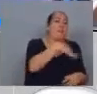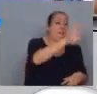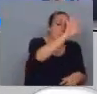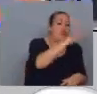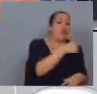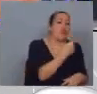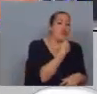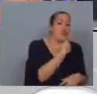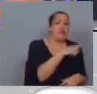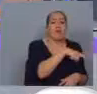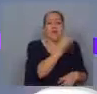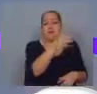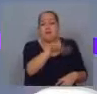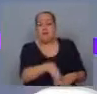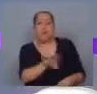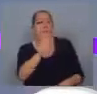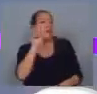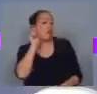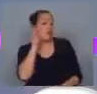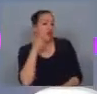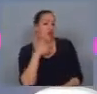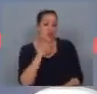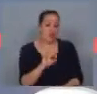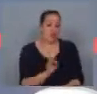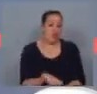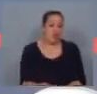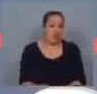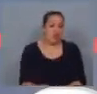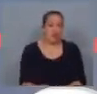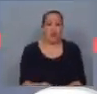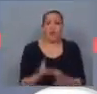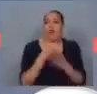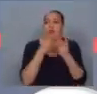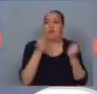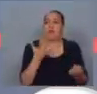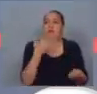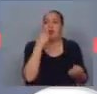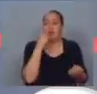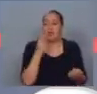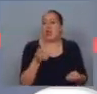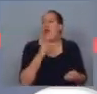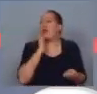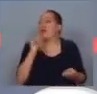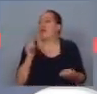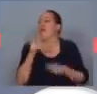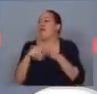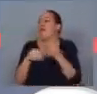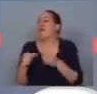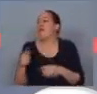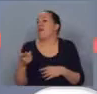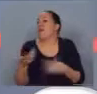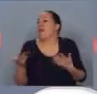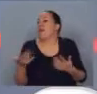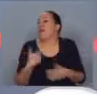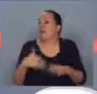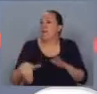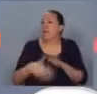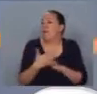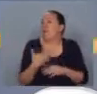para desaparecer cinco días sin siquiera decir me voy me tengo que decirle a los chicos que estar de viaje